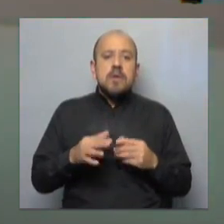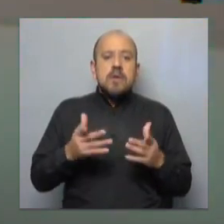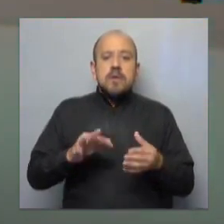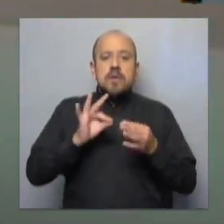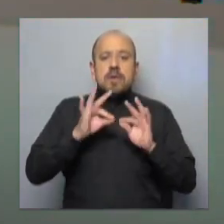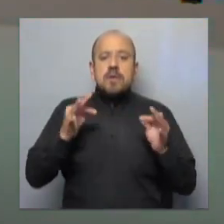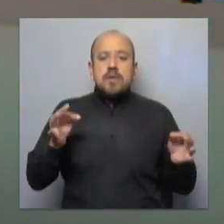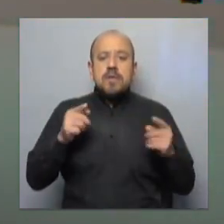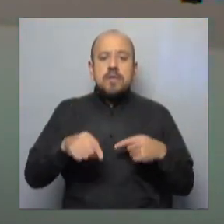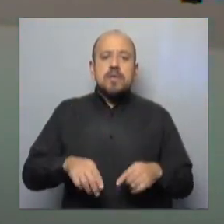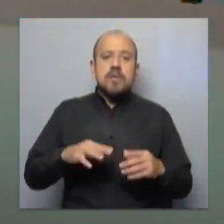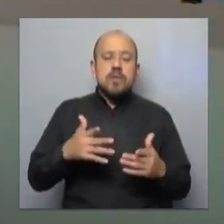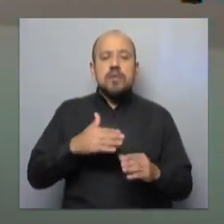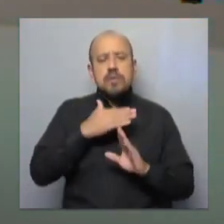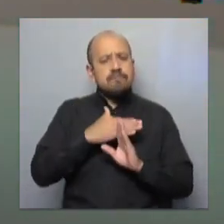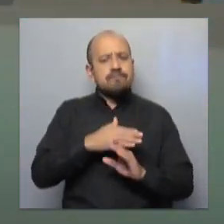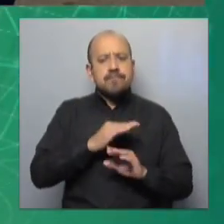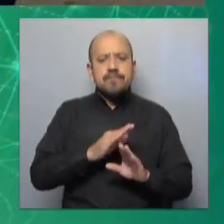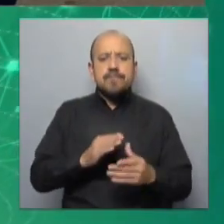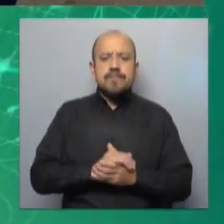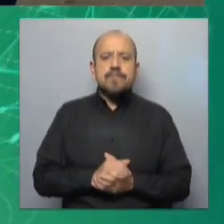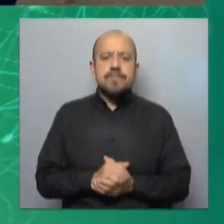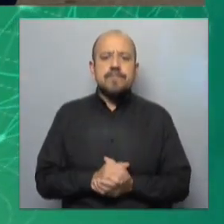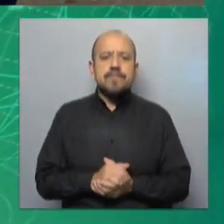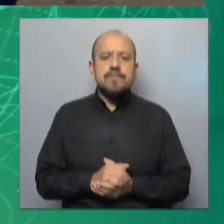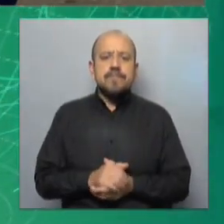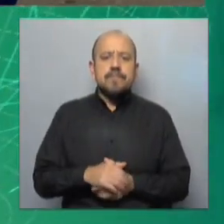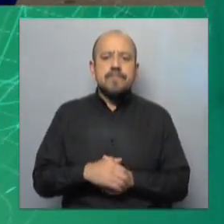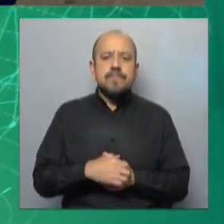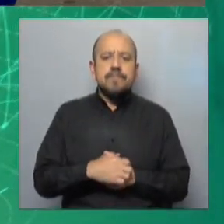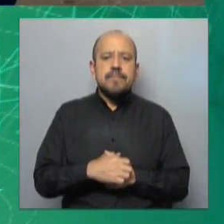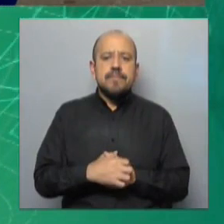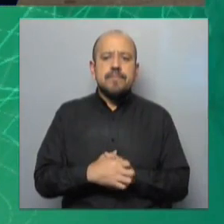consigna ni una menos y así está diego adelante diego vemos y escuchamos